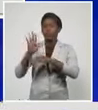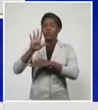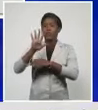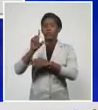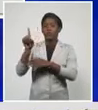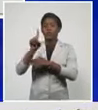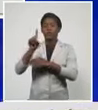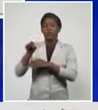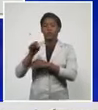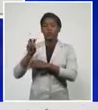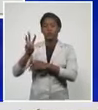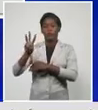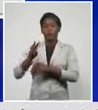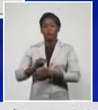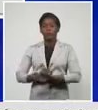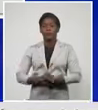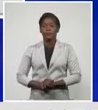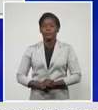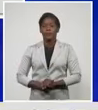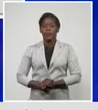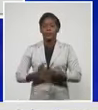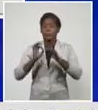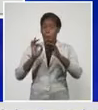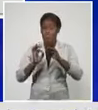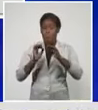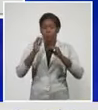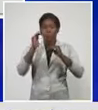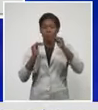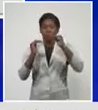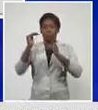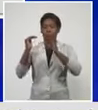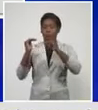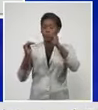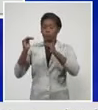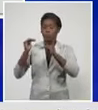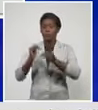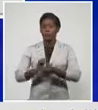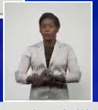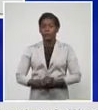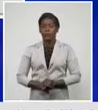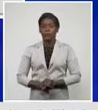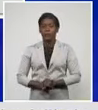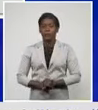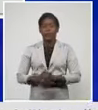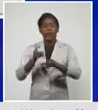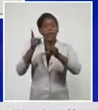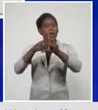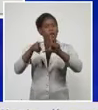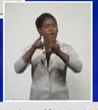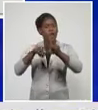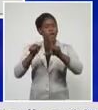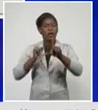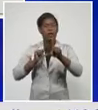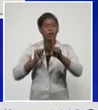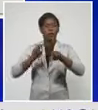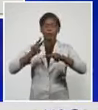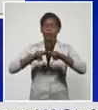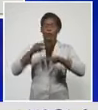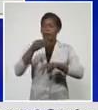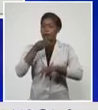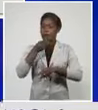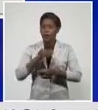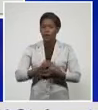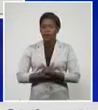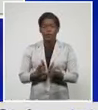511,3. Después, en ese orden, se mantiene Regla, Habana Vieja, San Miguel